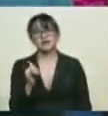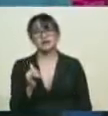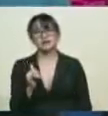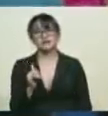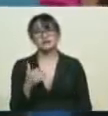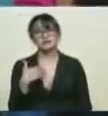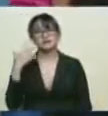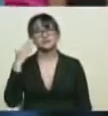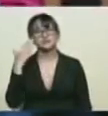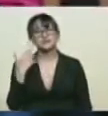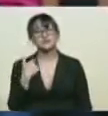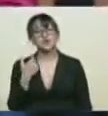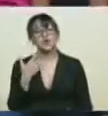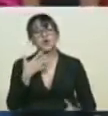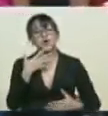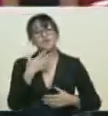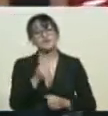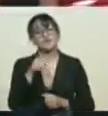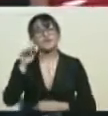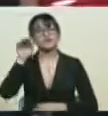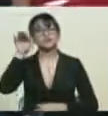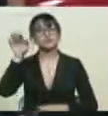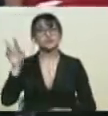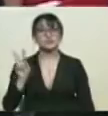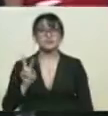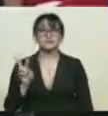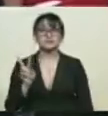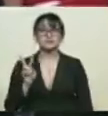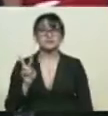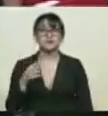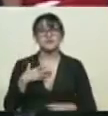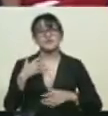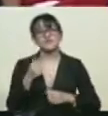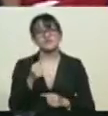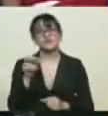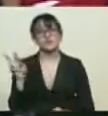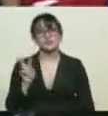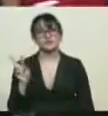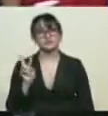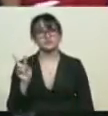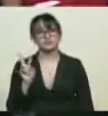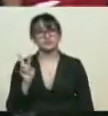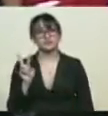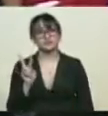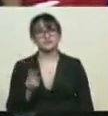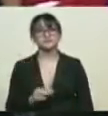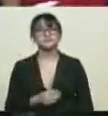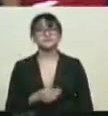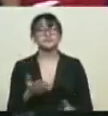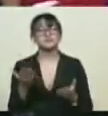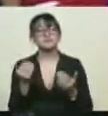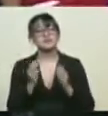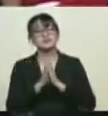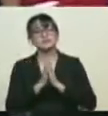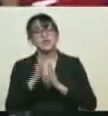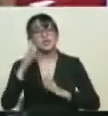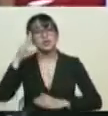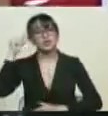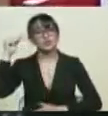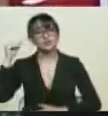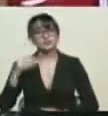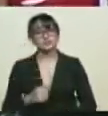yo creo en el futuro de Venezuela. Yo creo en Venezuela. Y le pido a Dios